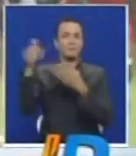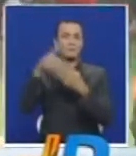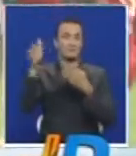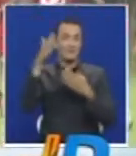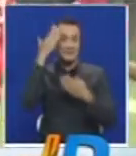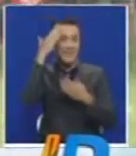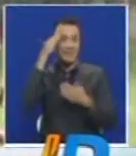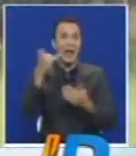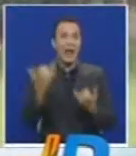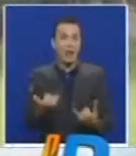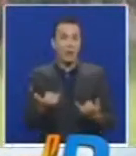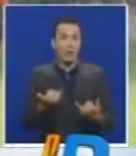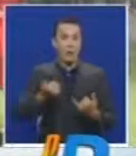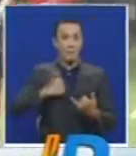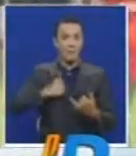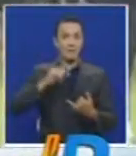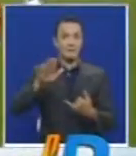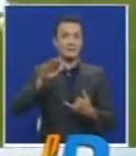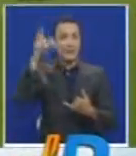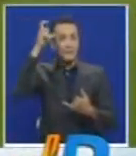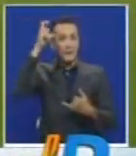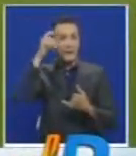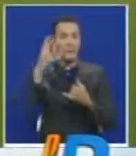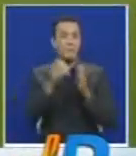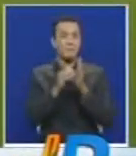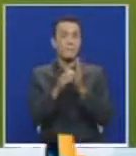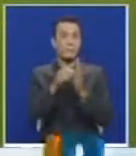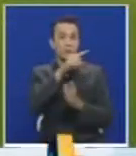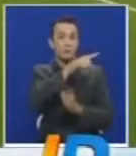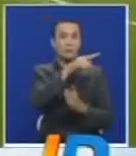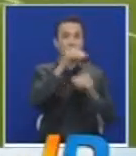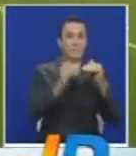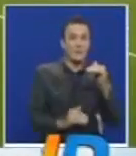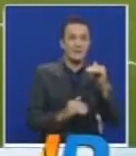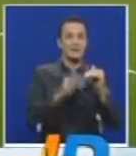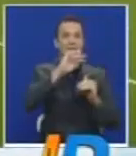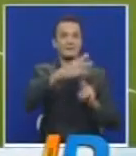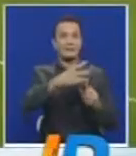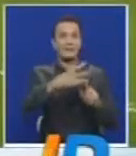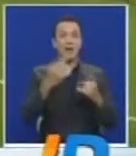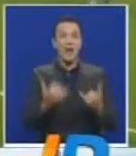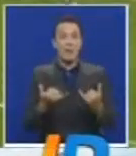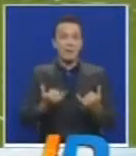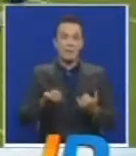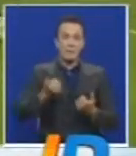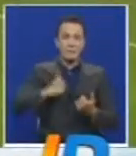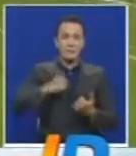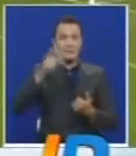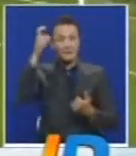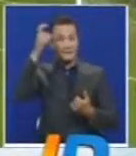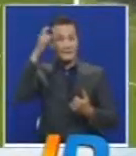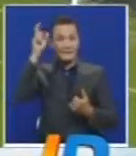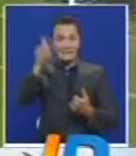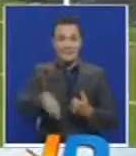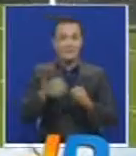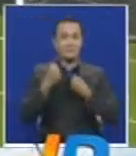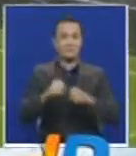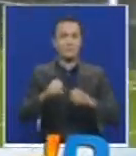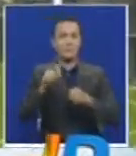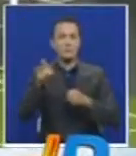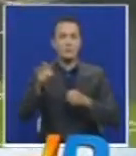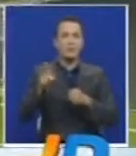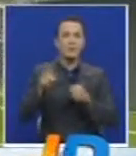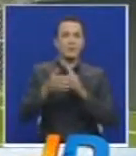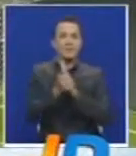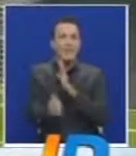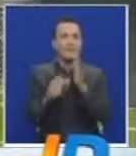rival Fortaleza es tercero con 3 puntos. Esta noche, América tiene una gran oportunidad ante su hinchada, pero deberá mejorar su fútbol con todo y las